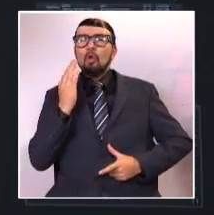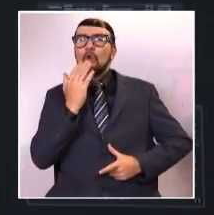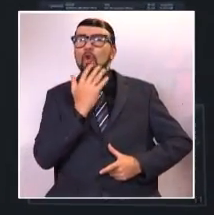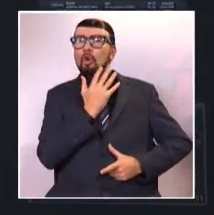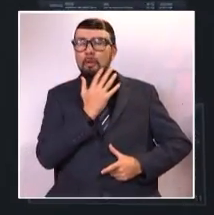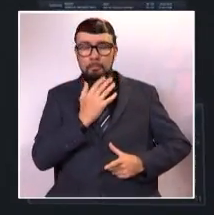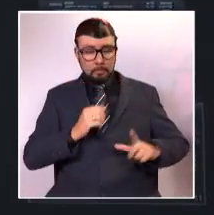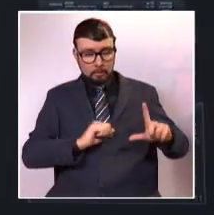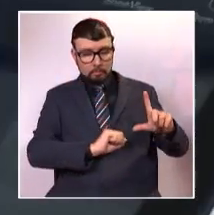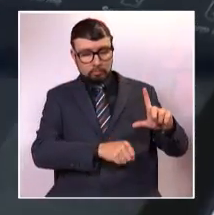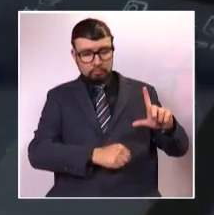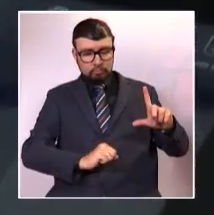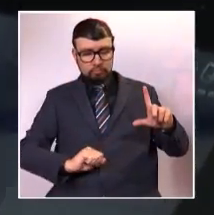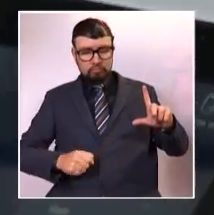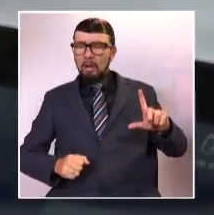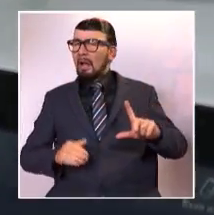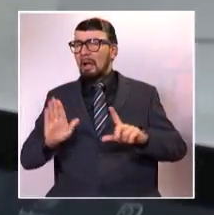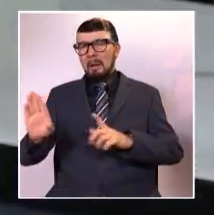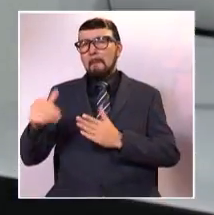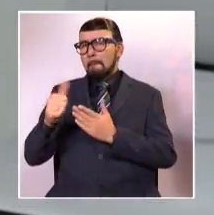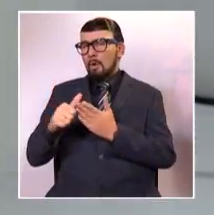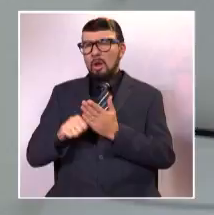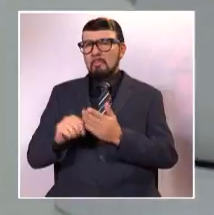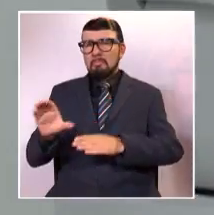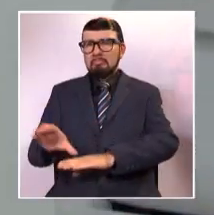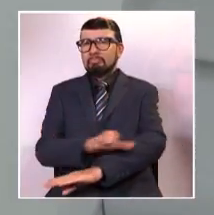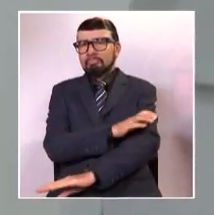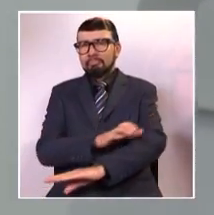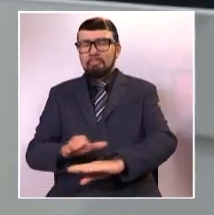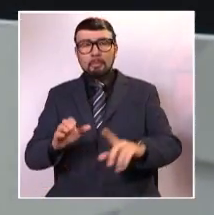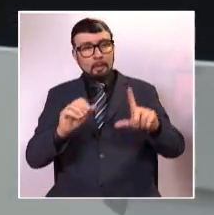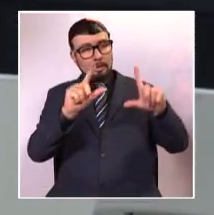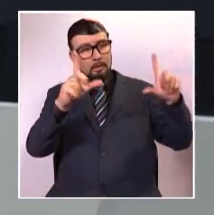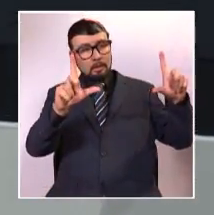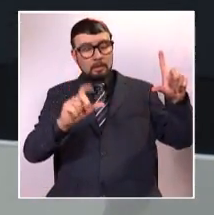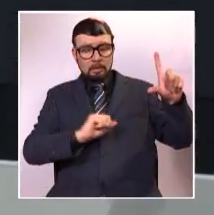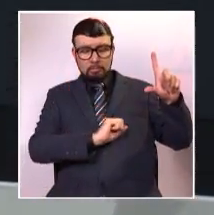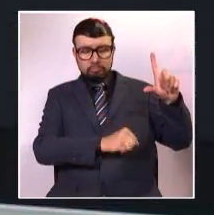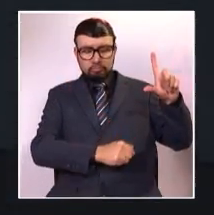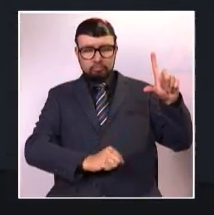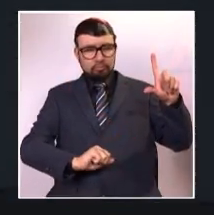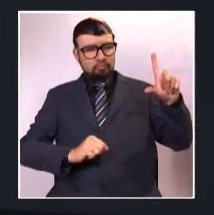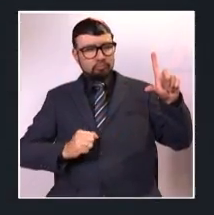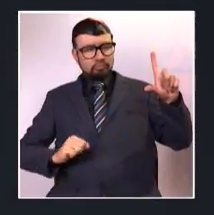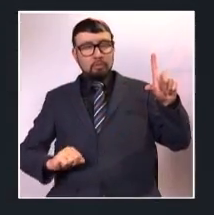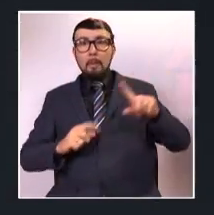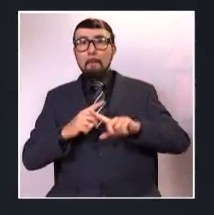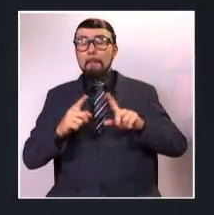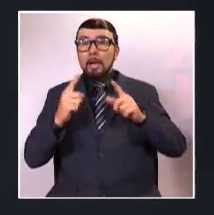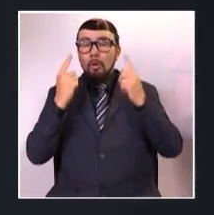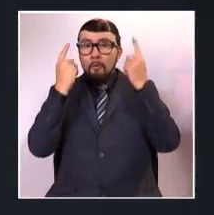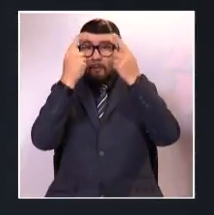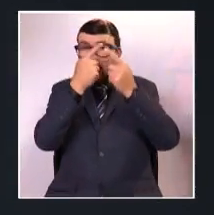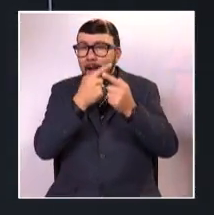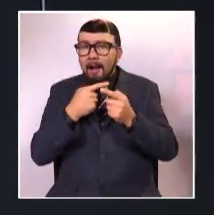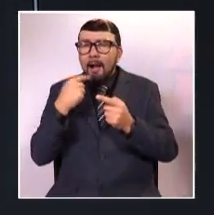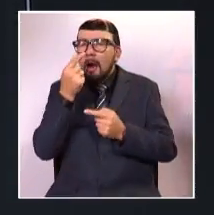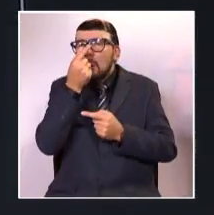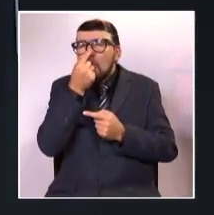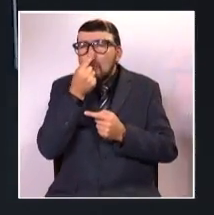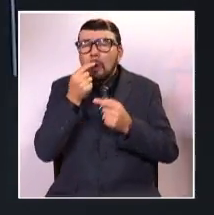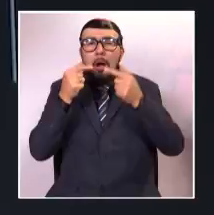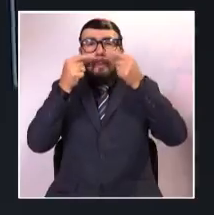sí es un programa de software, ¿sí? Que representa un color, pero las facciones, la forma, la anatomía de